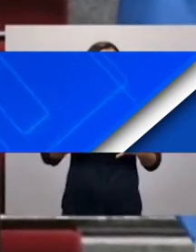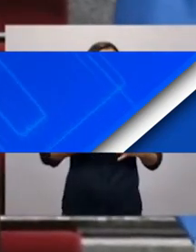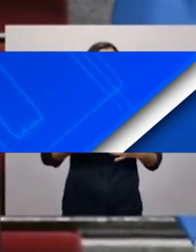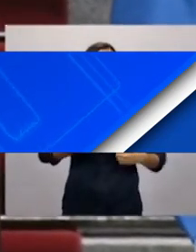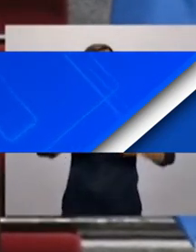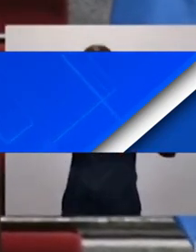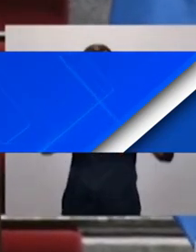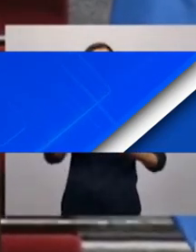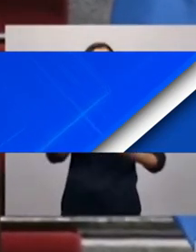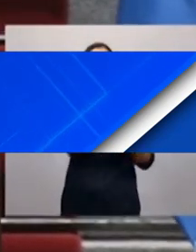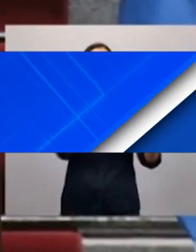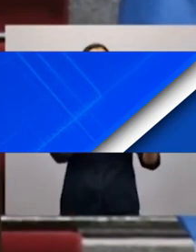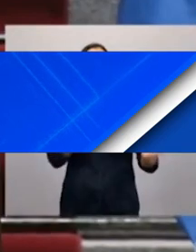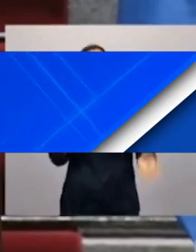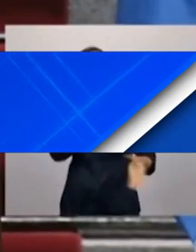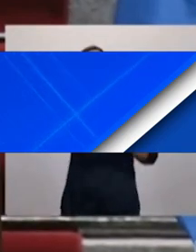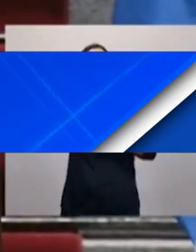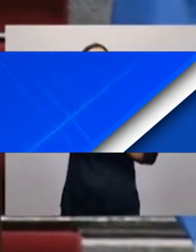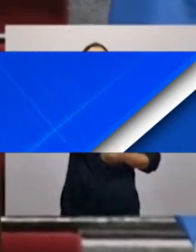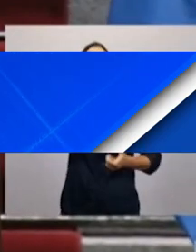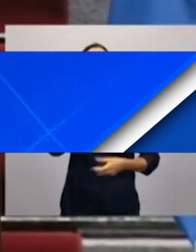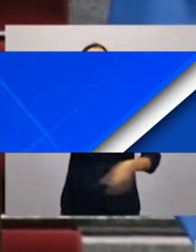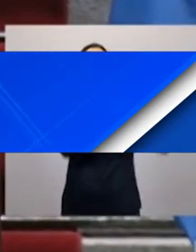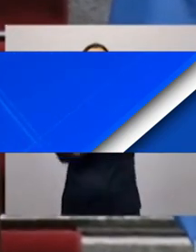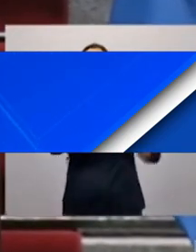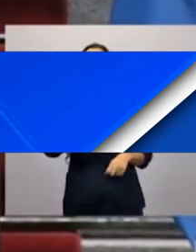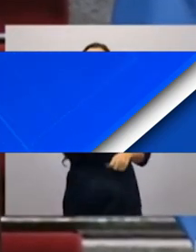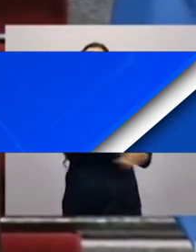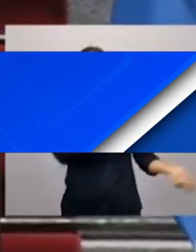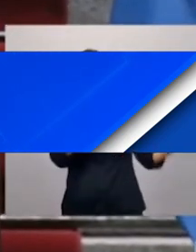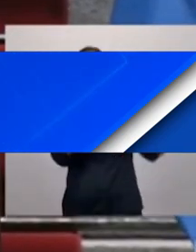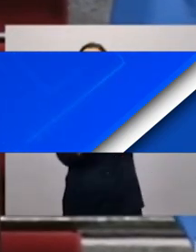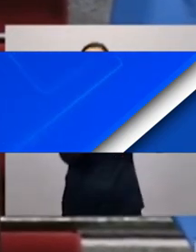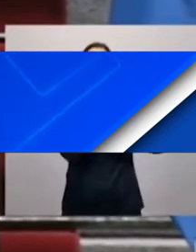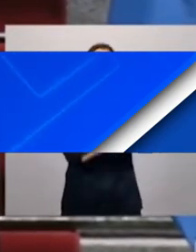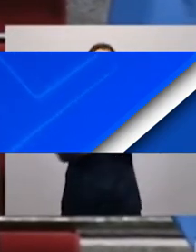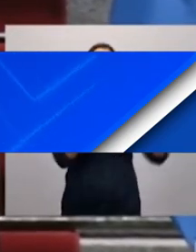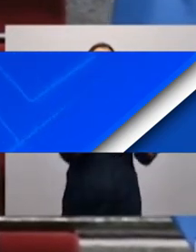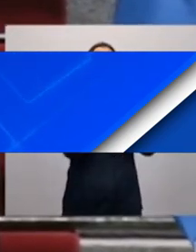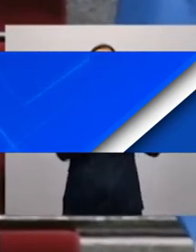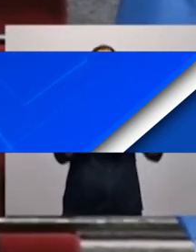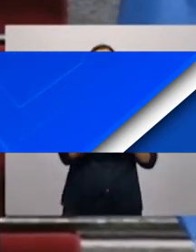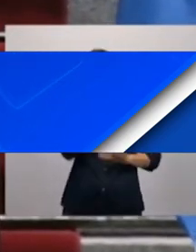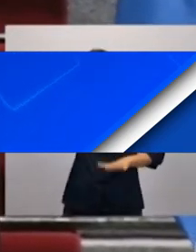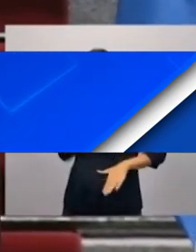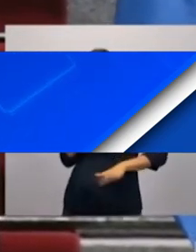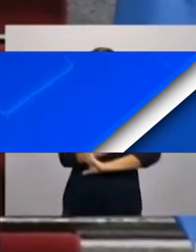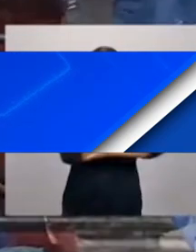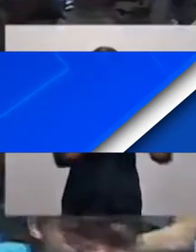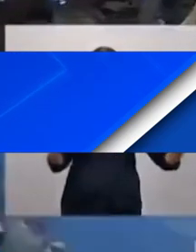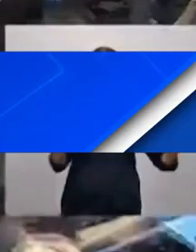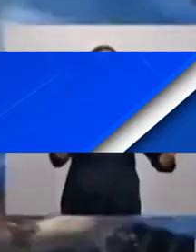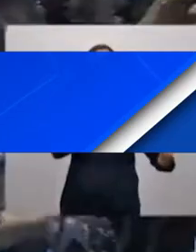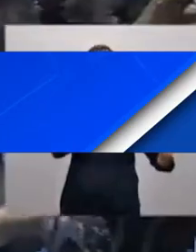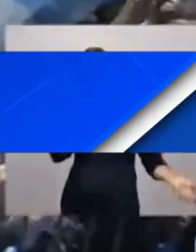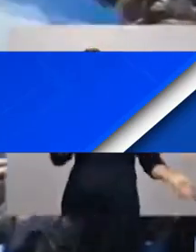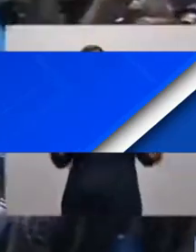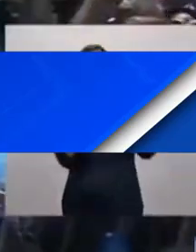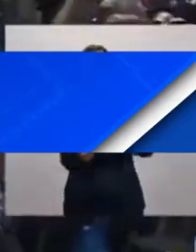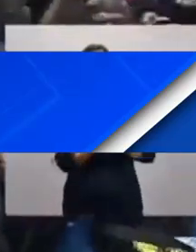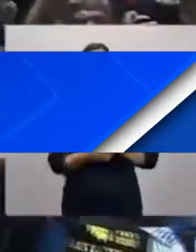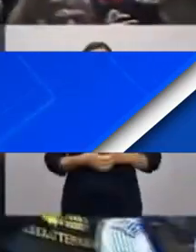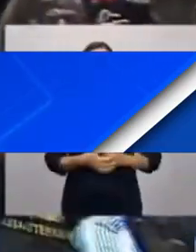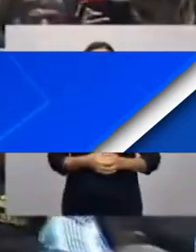la presidencia el pasado 19 de noviembre con el 56% de votos ha recibido el bastón de mando